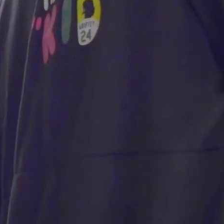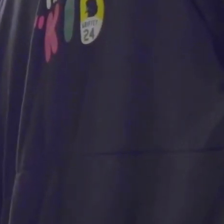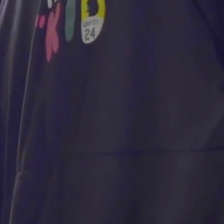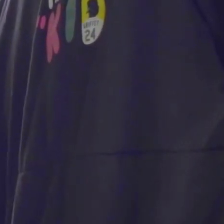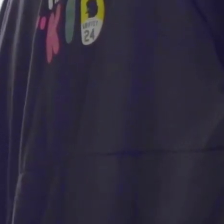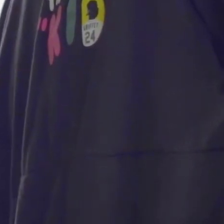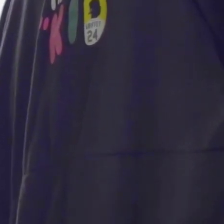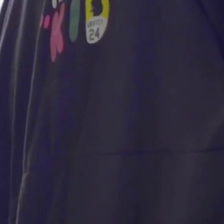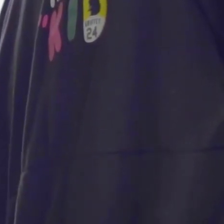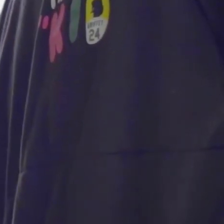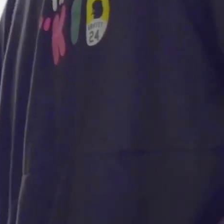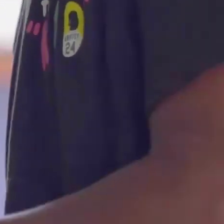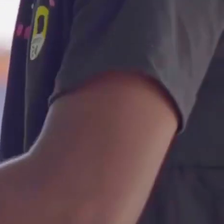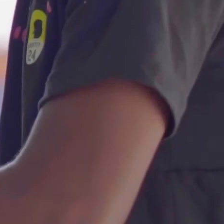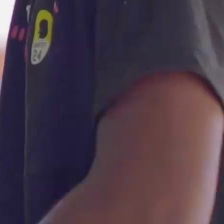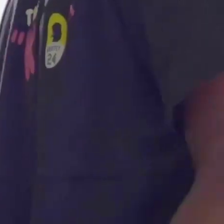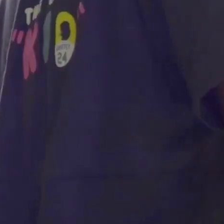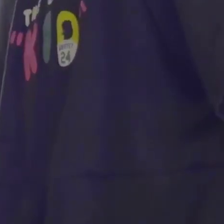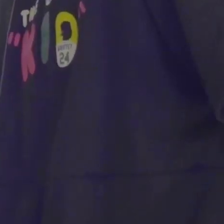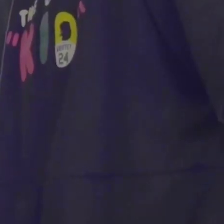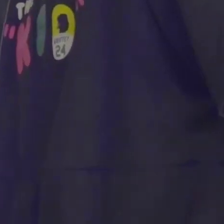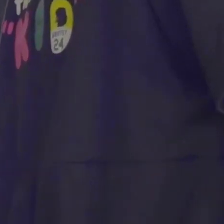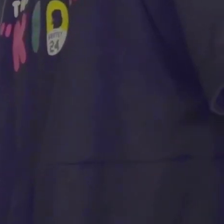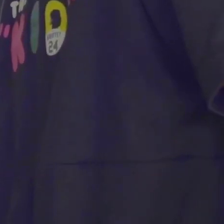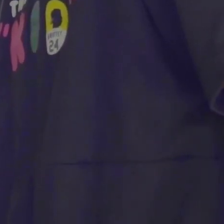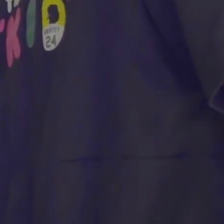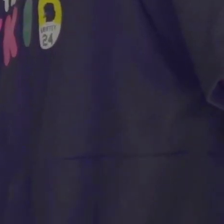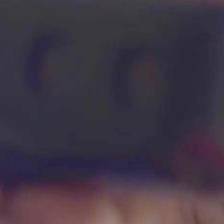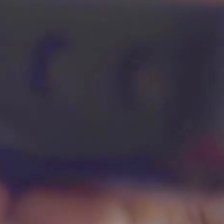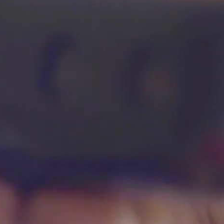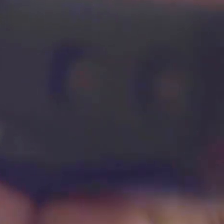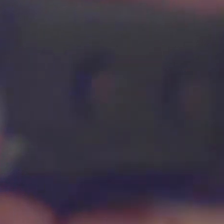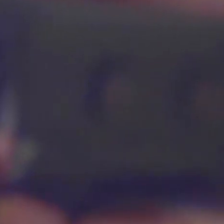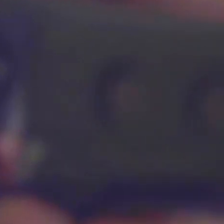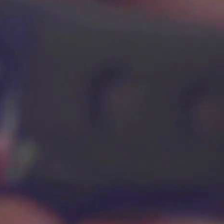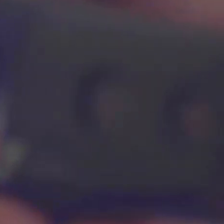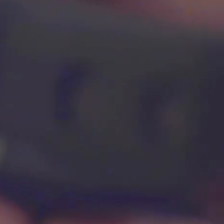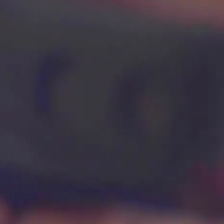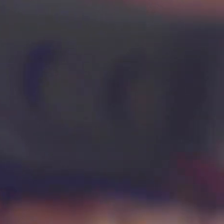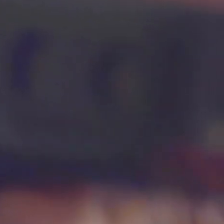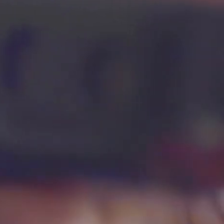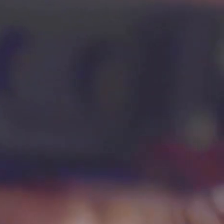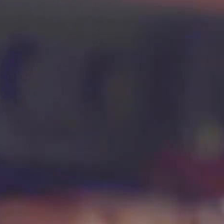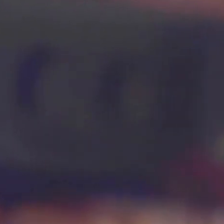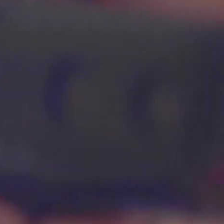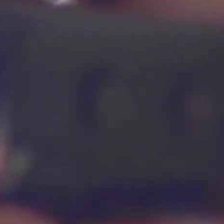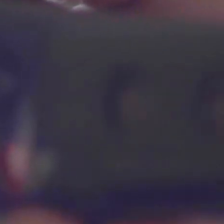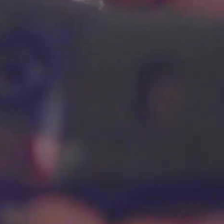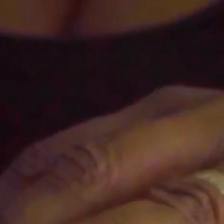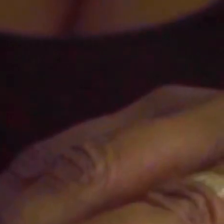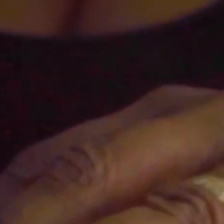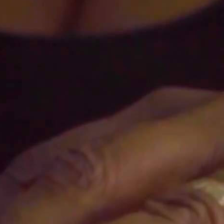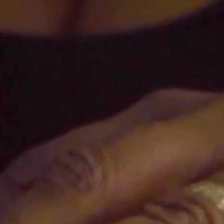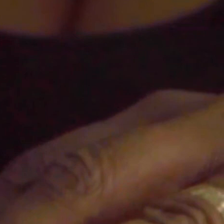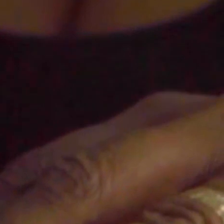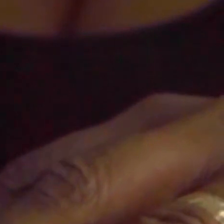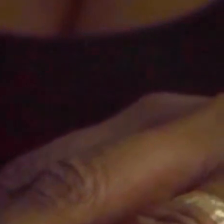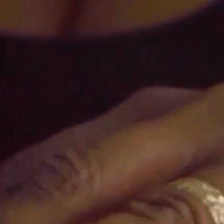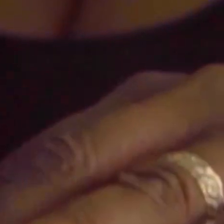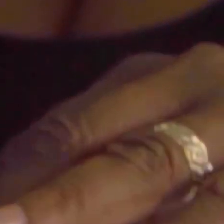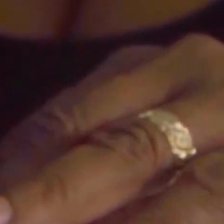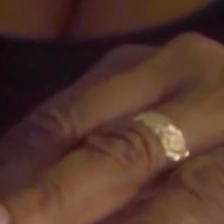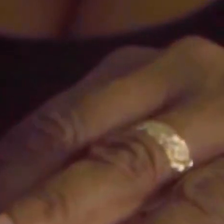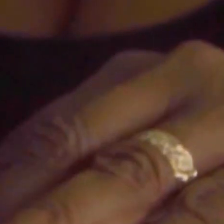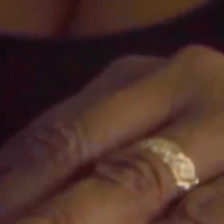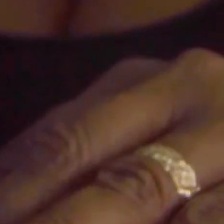avance para llevar más desarrollo y equidad al territorio. La llegada de la energía eléctrica no es solo la llegada de la luz,